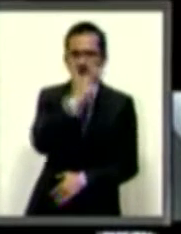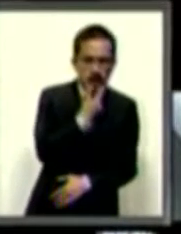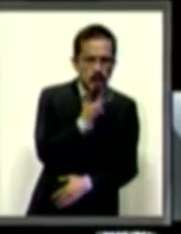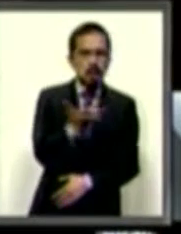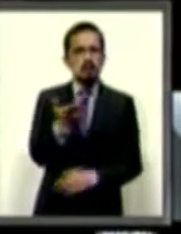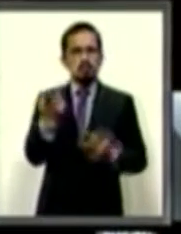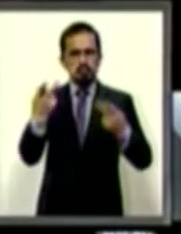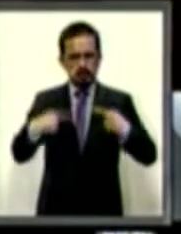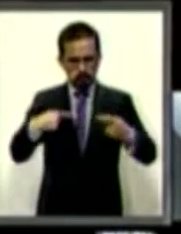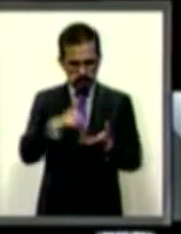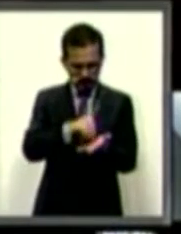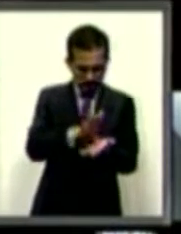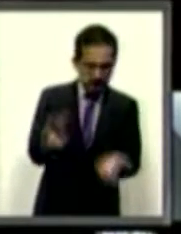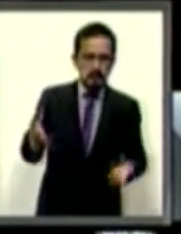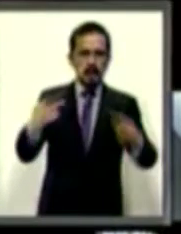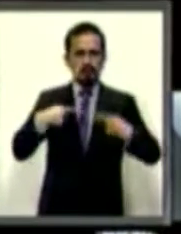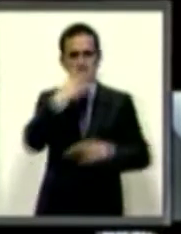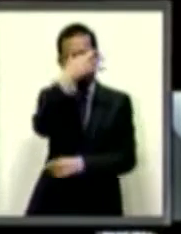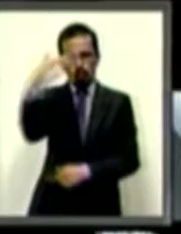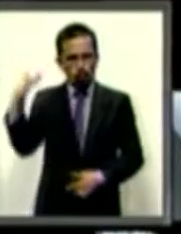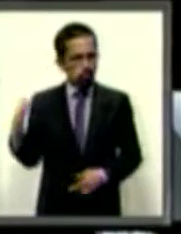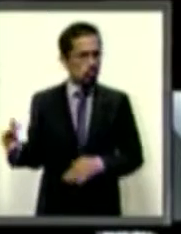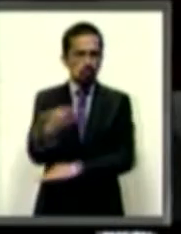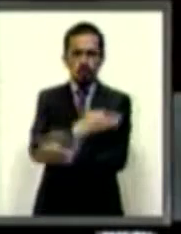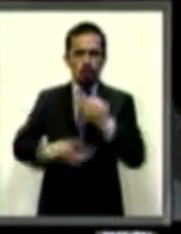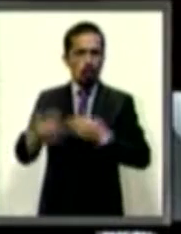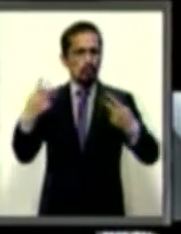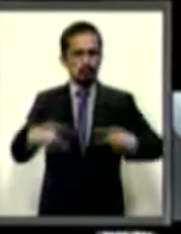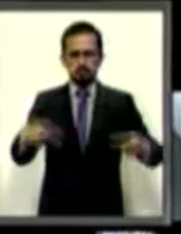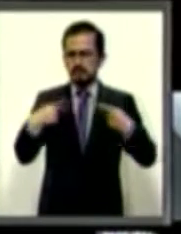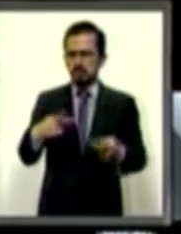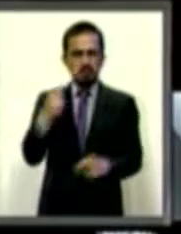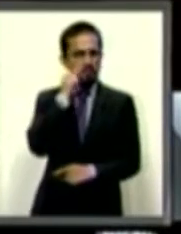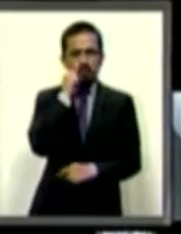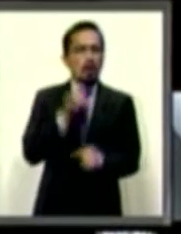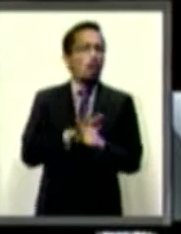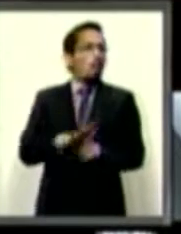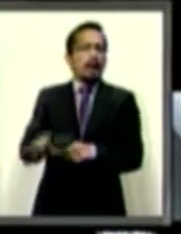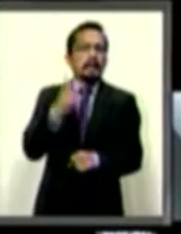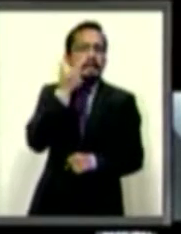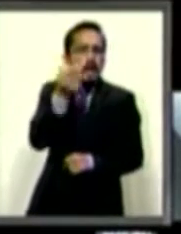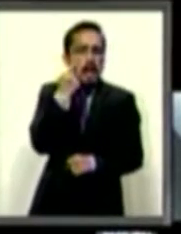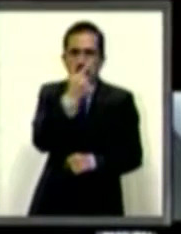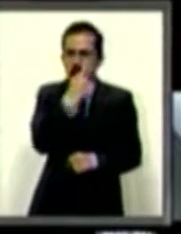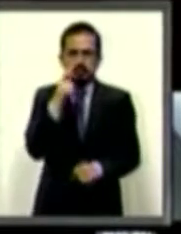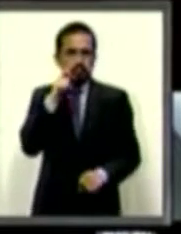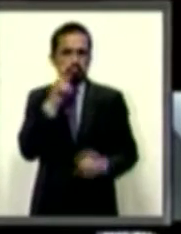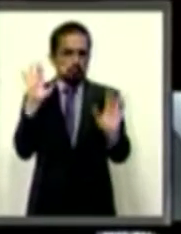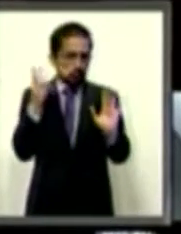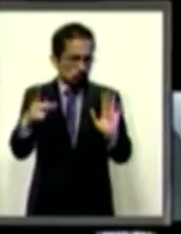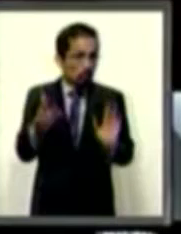con independencia de su preferencia sexual, por lo que nuestro papel es utilizar los instrumentos